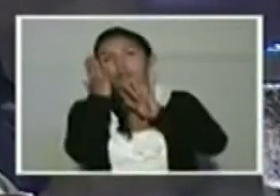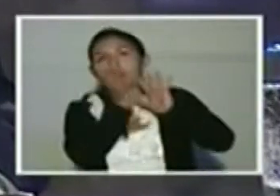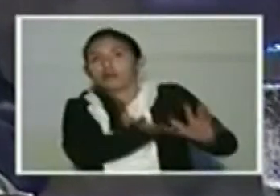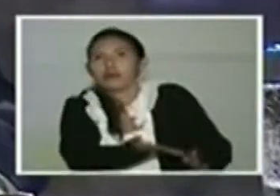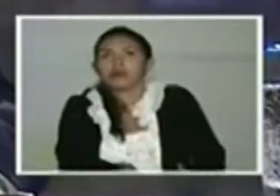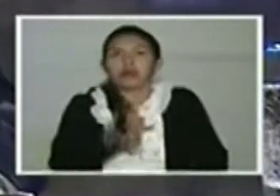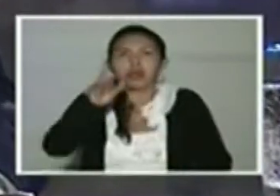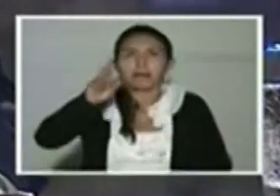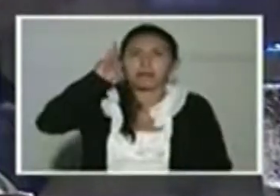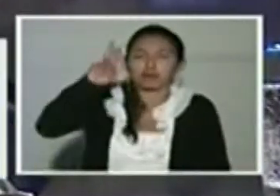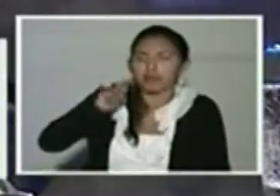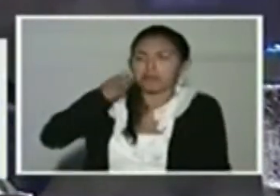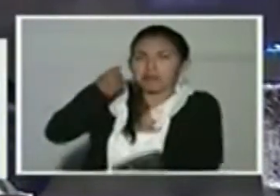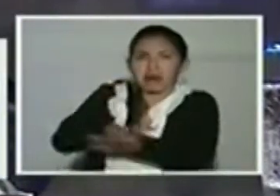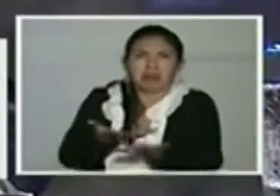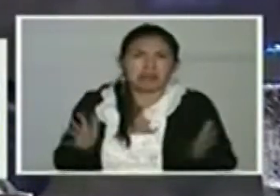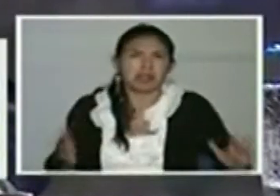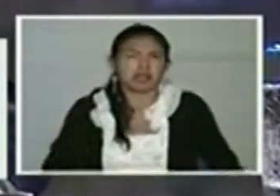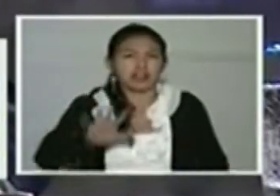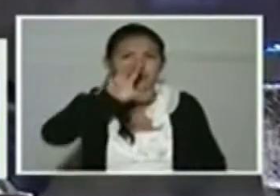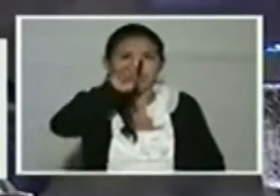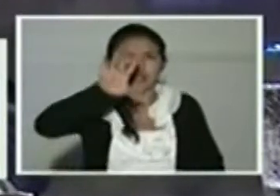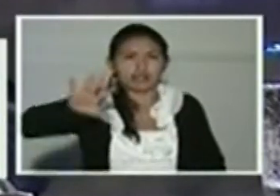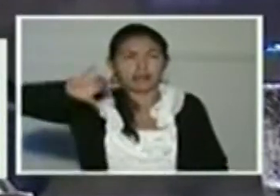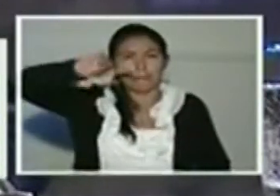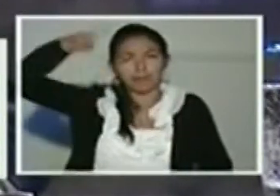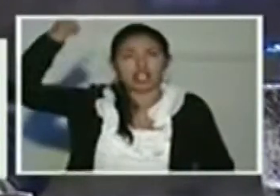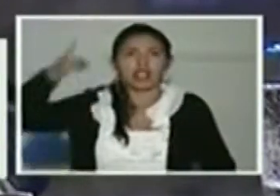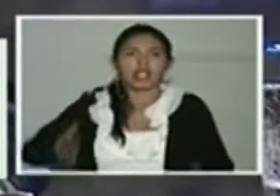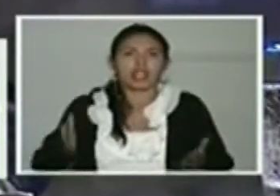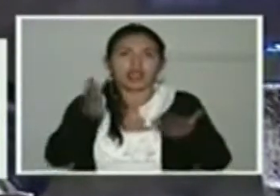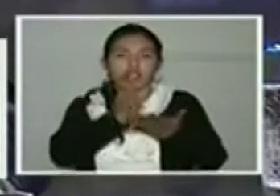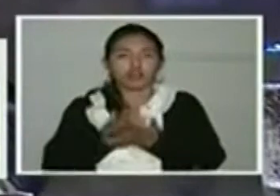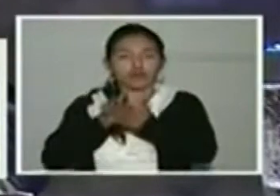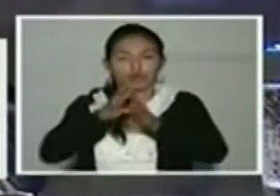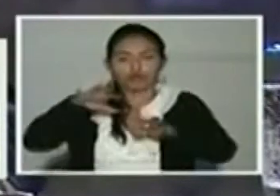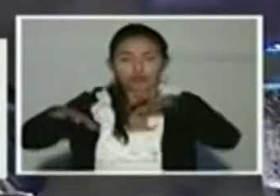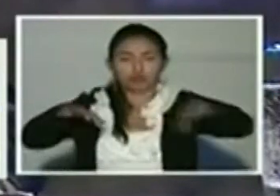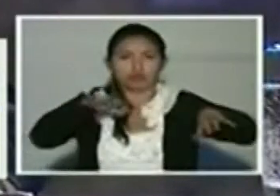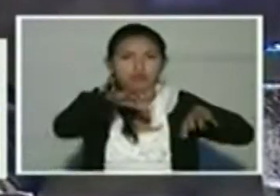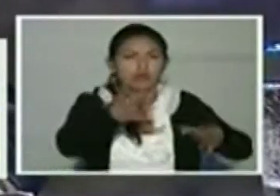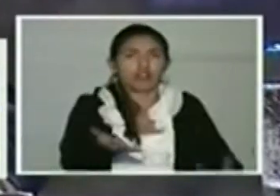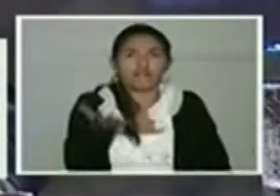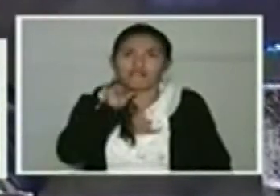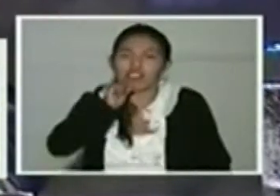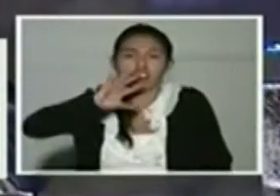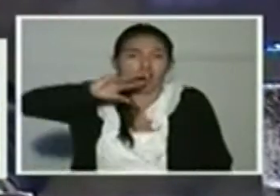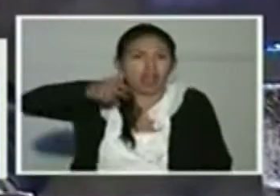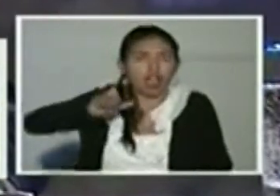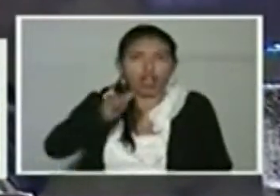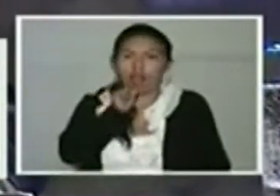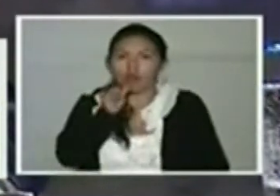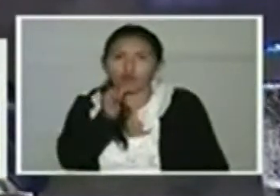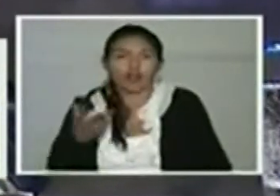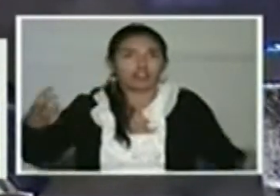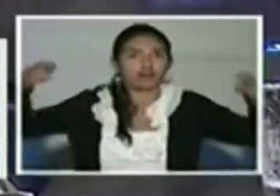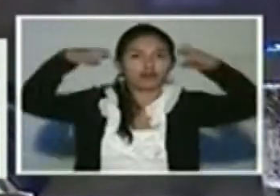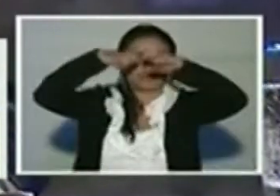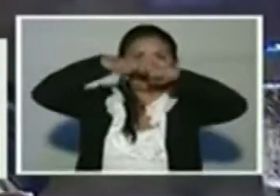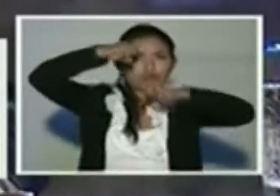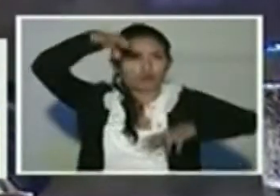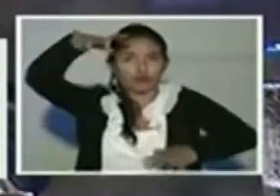profesores están mal pagados 15 mil instituciones educativas de las 50.000 no tienen agua potable no tienen energía eléctrica